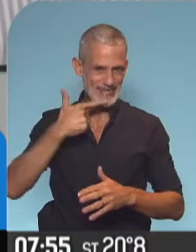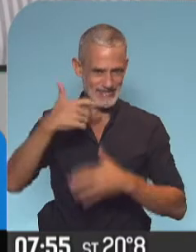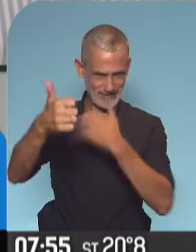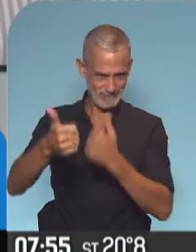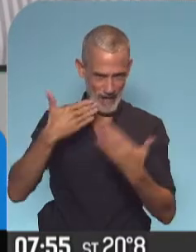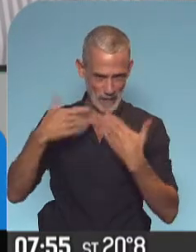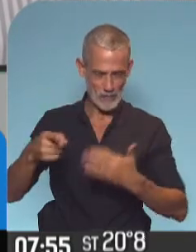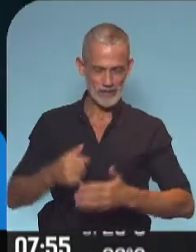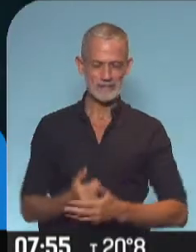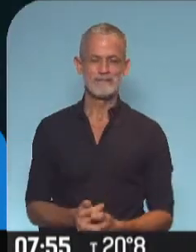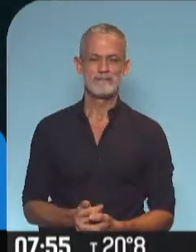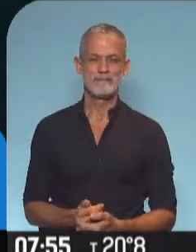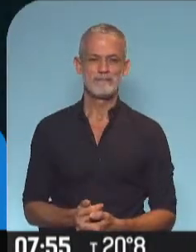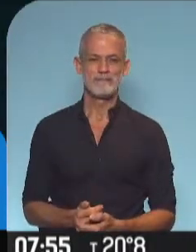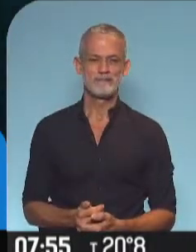hablar.